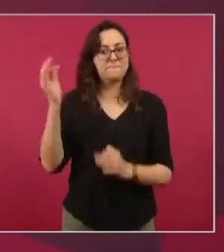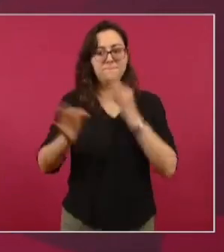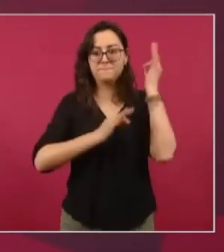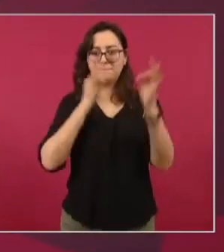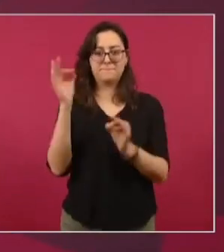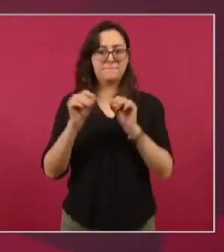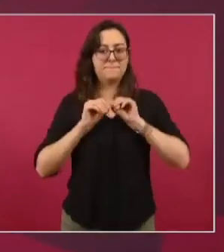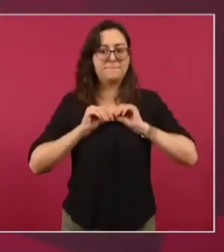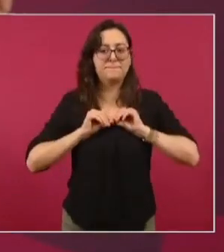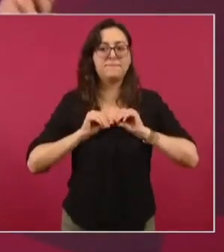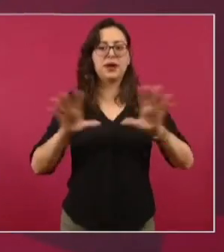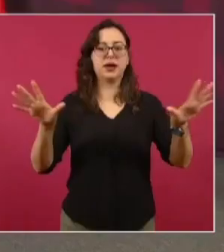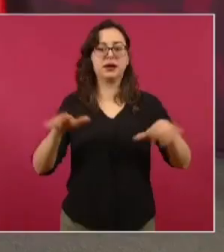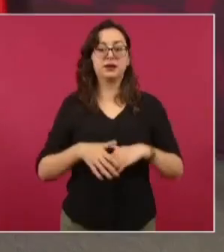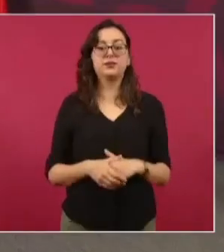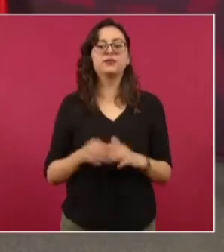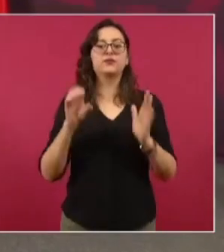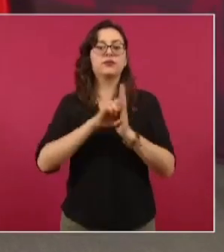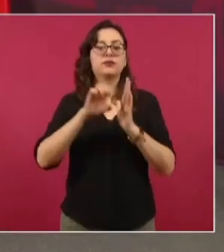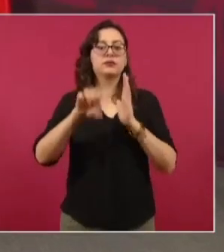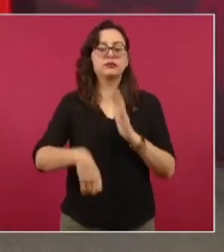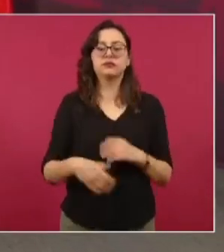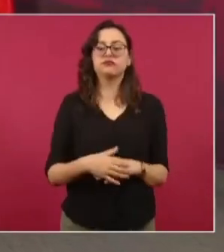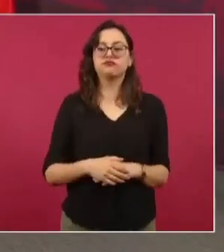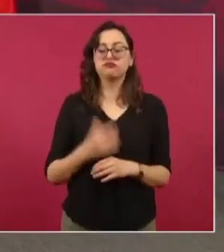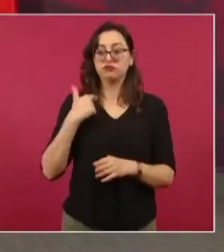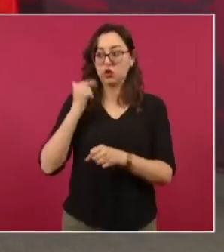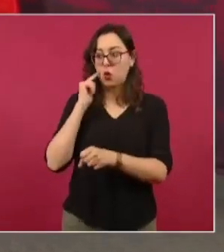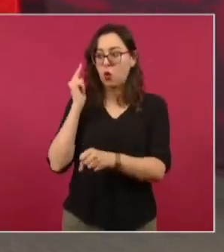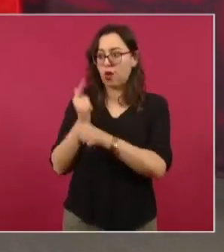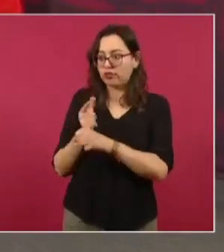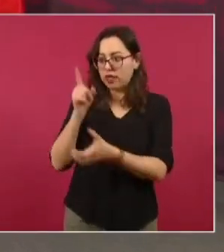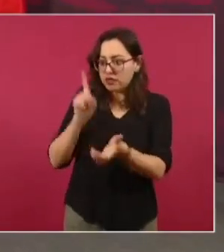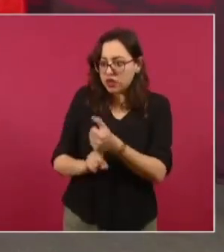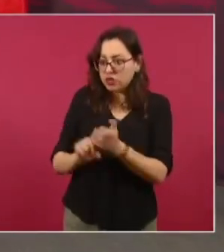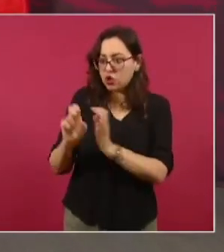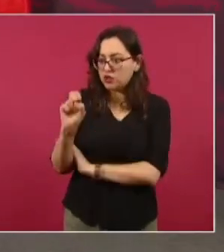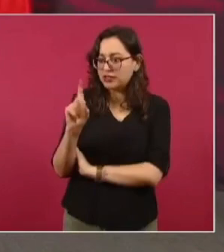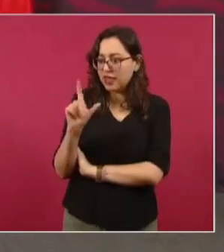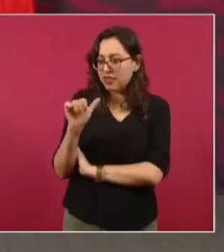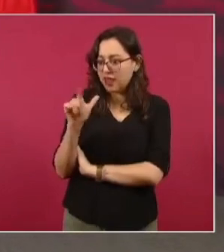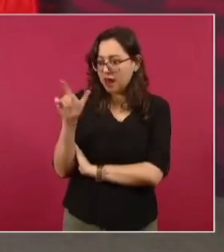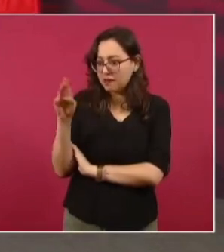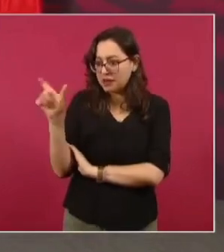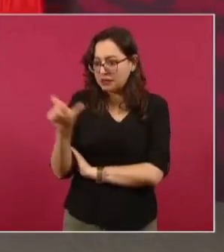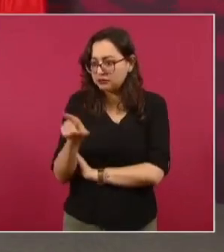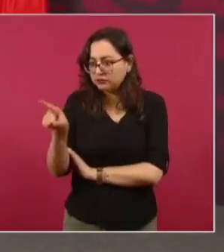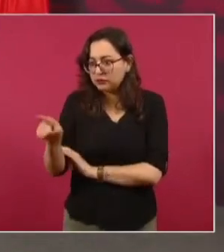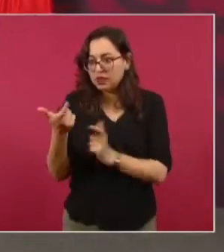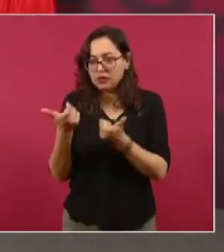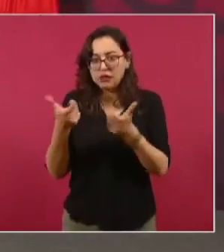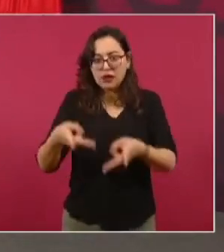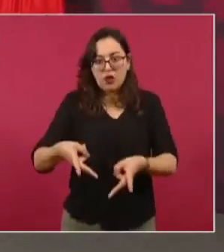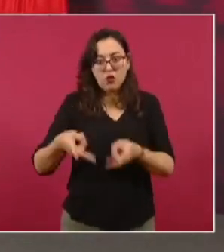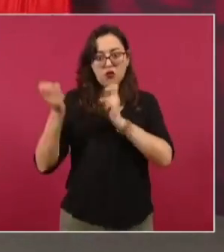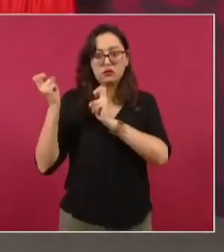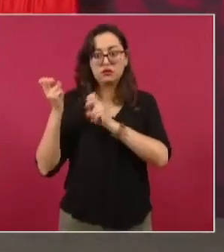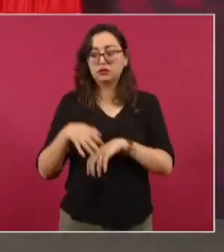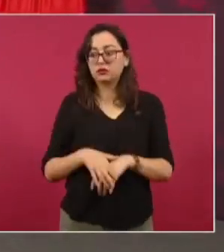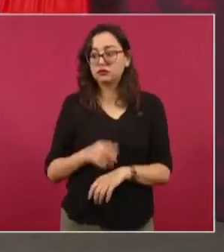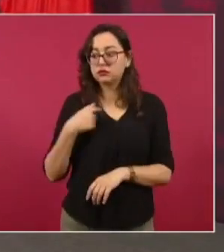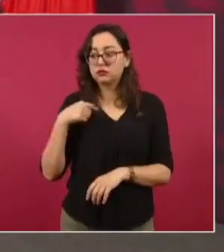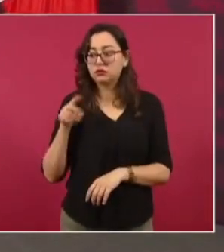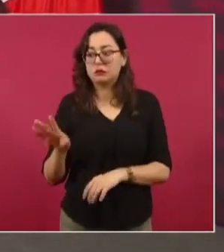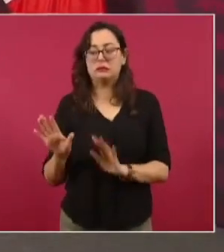no presentemos denuncia o digamos como ellos